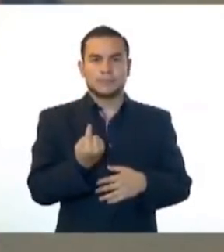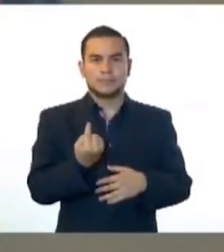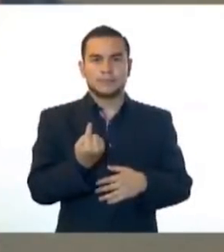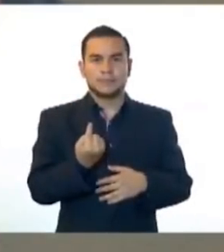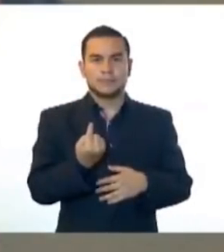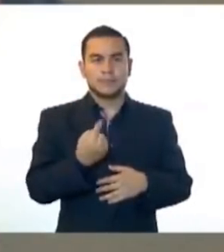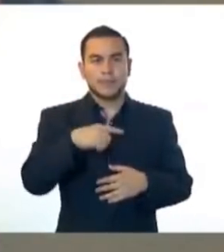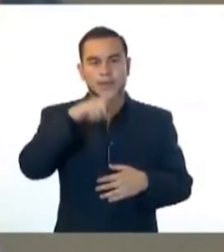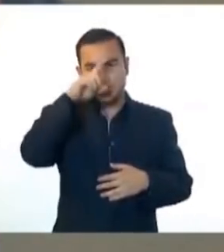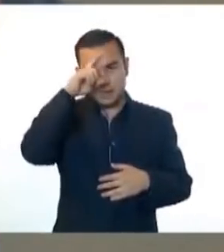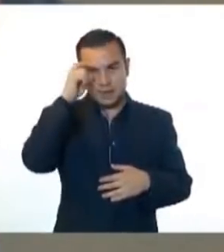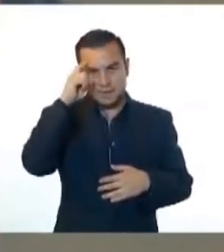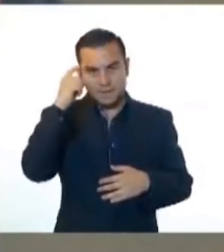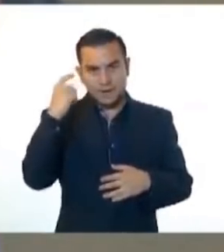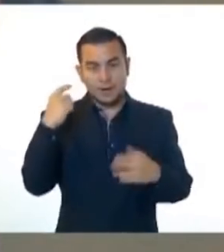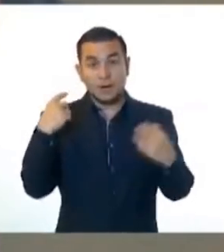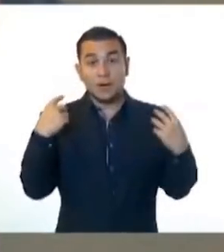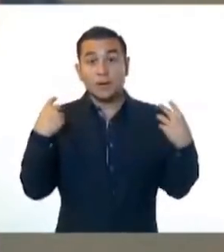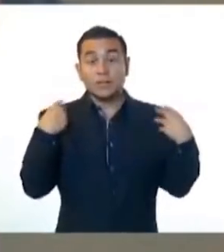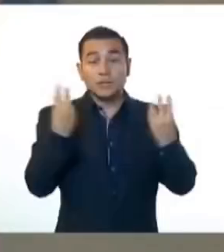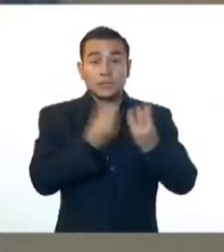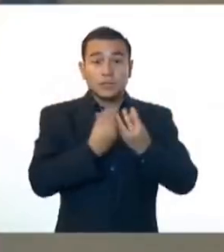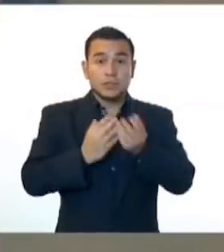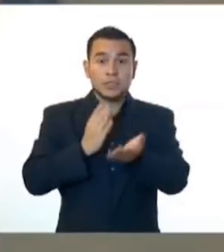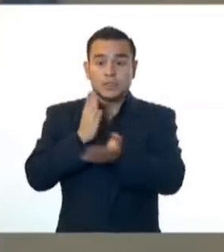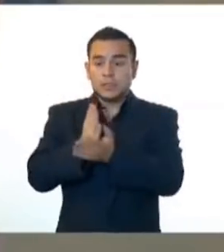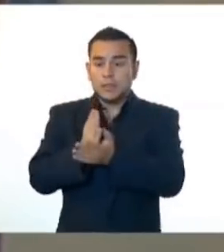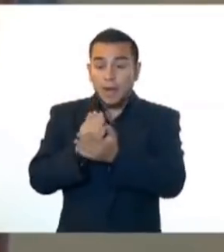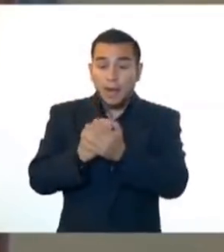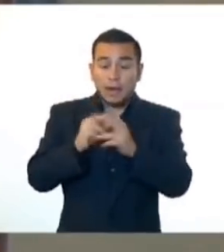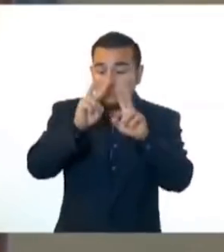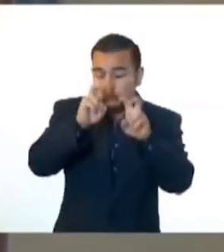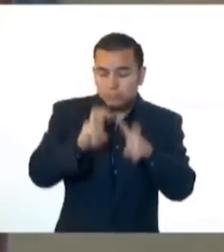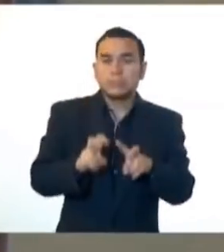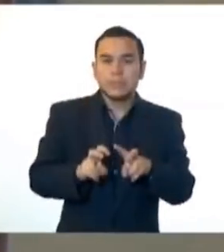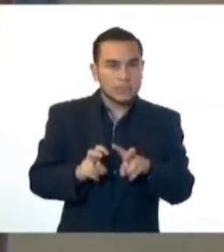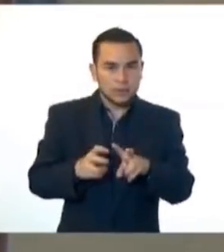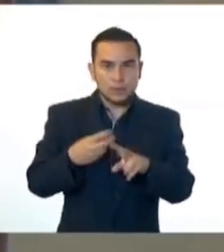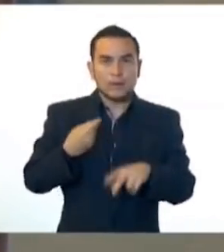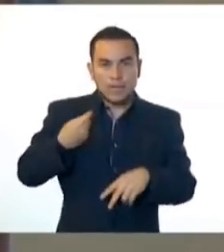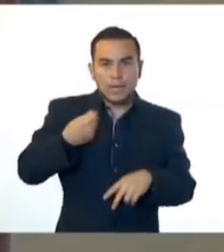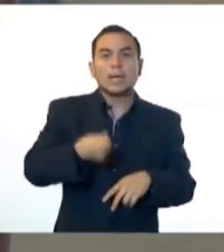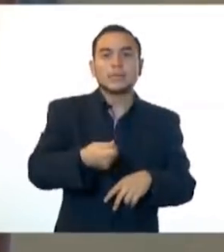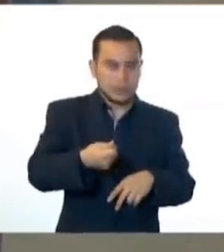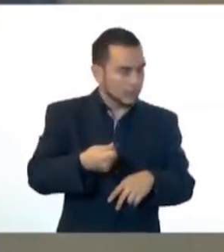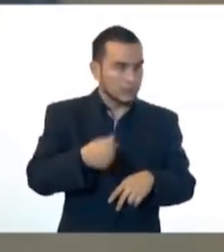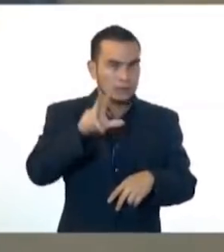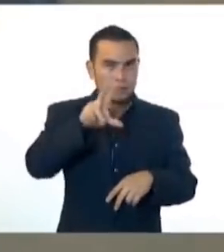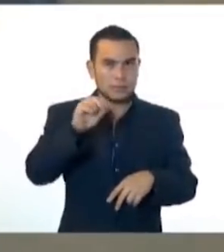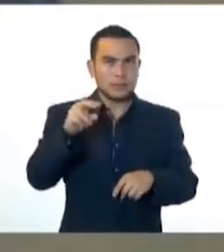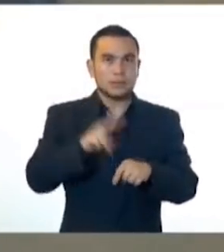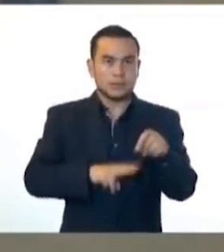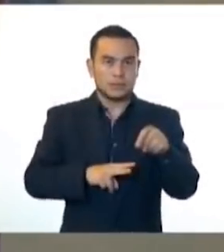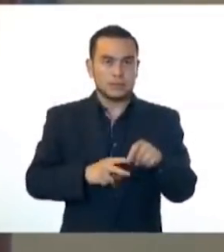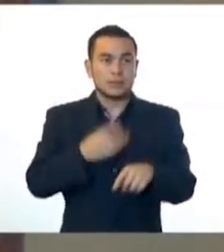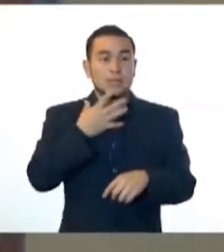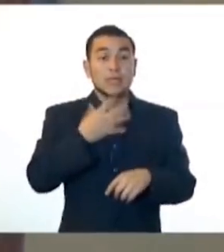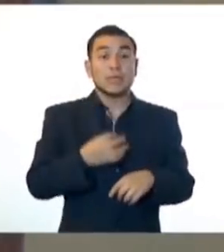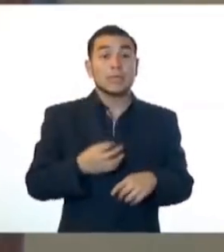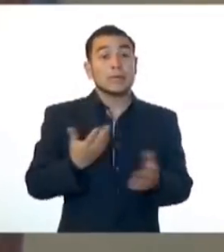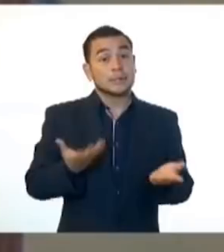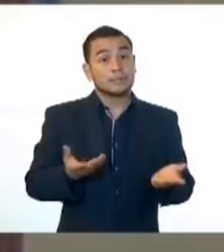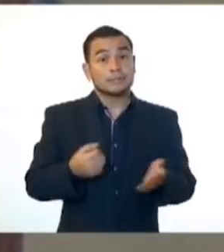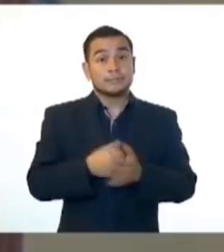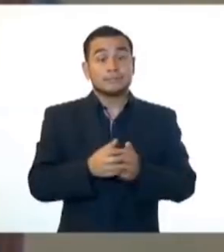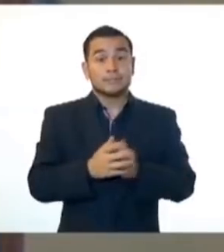de trabajo social va a llegar, va a verificar su vivienda y va a decir, sí, este grupo familiar debería recibir el subsidio y por algún motivo no está incluido